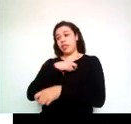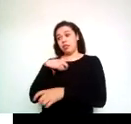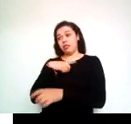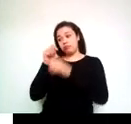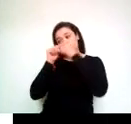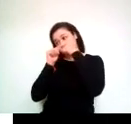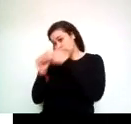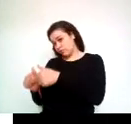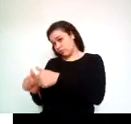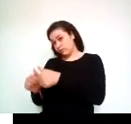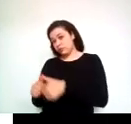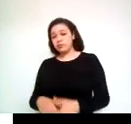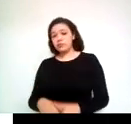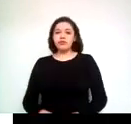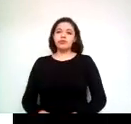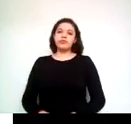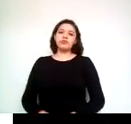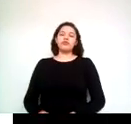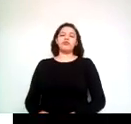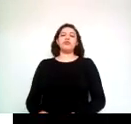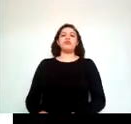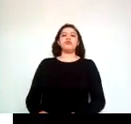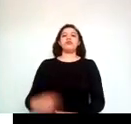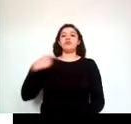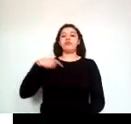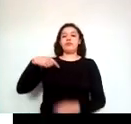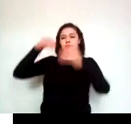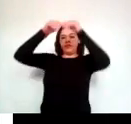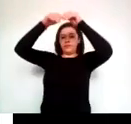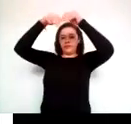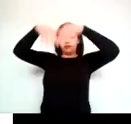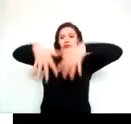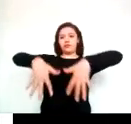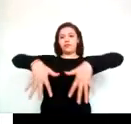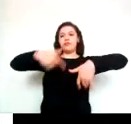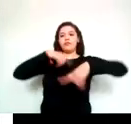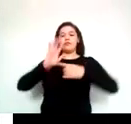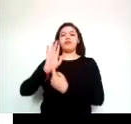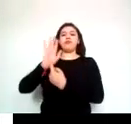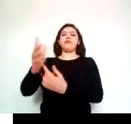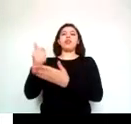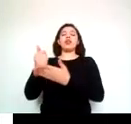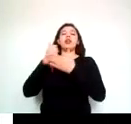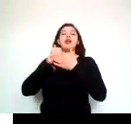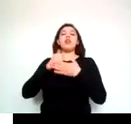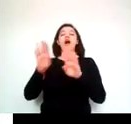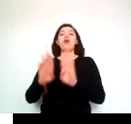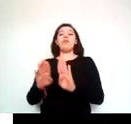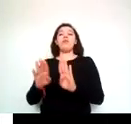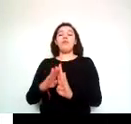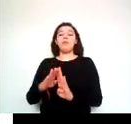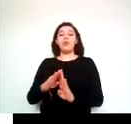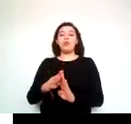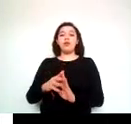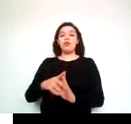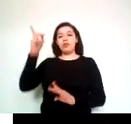atención. Este esquema que les presento a continuación nos ayuda mucho a mostrar cómo es que los factores de riesgo psicosocial